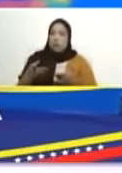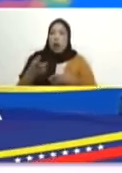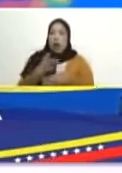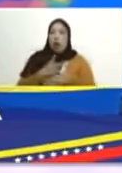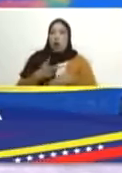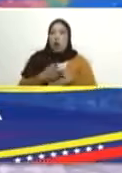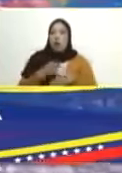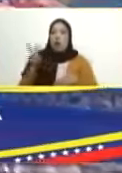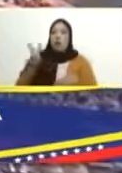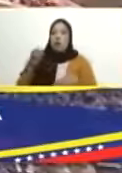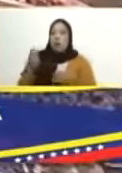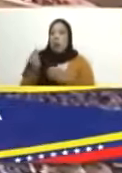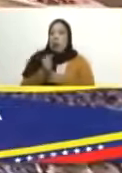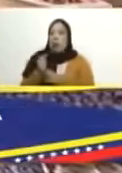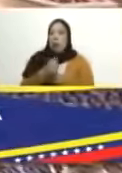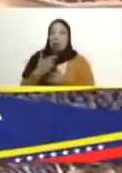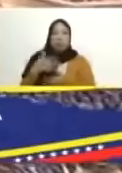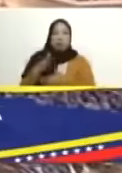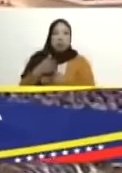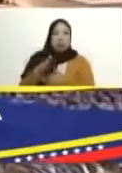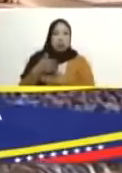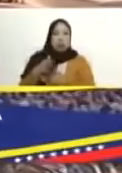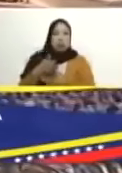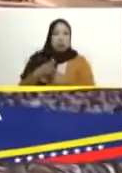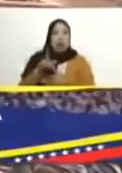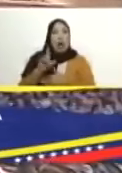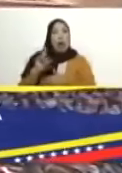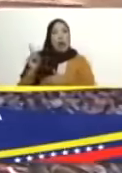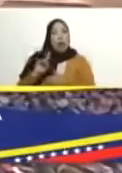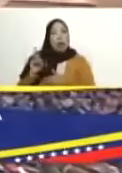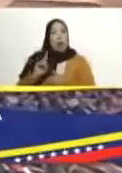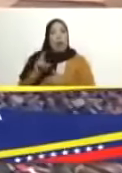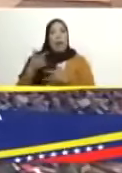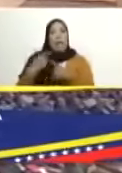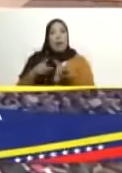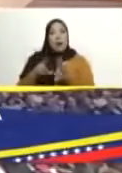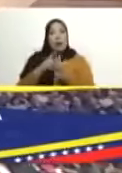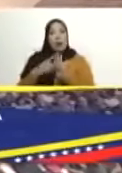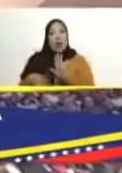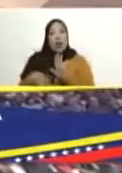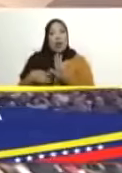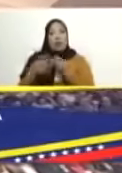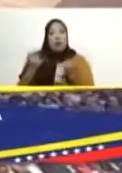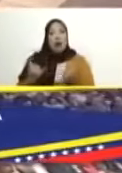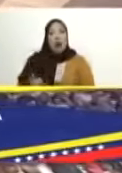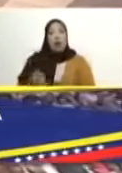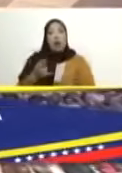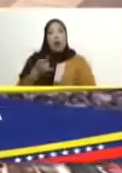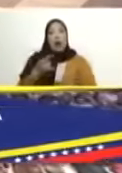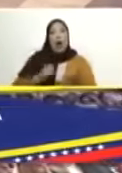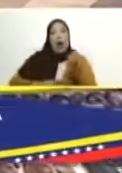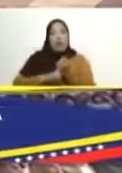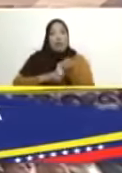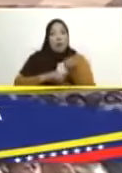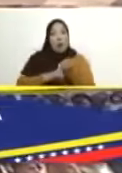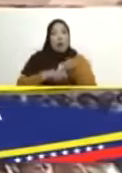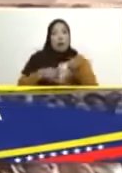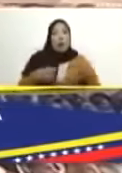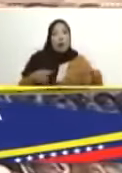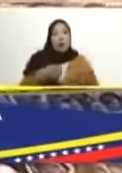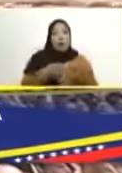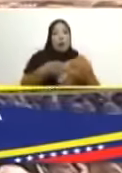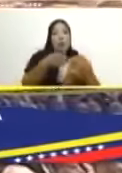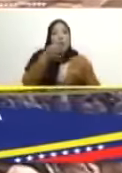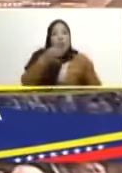principio internacional, lo va a leer, los árbitros podrán reconocer y hacer efectivos derechos y reivindicaciones que se apoyen en cualquier otro fundamento